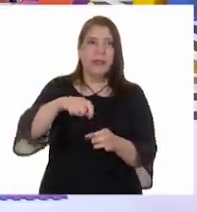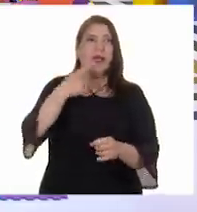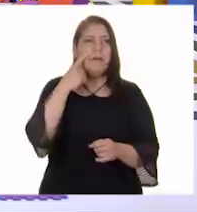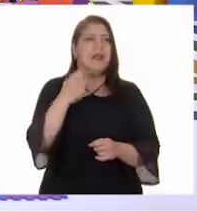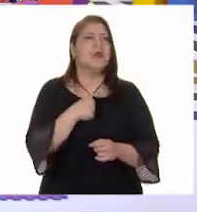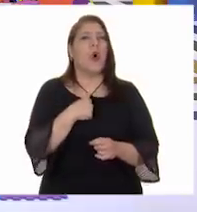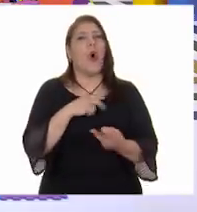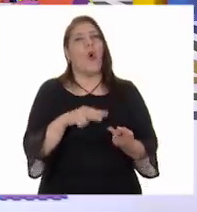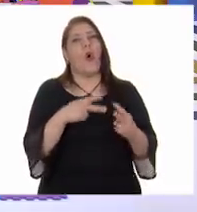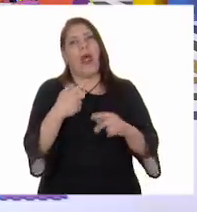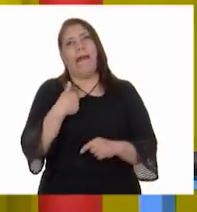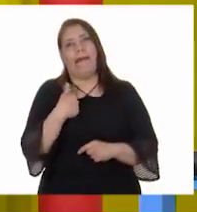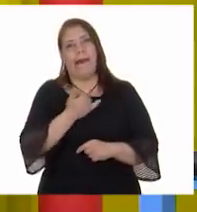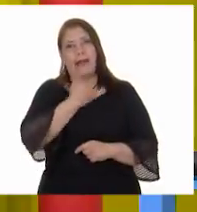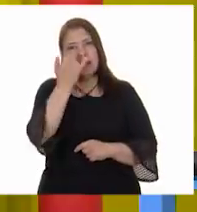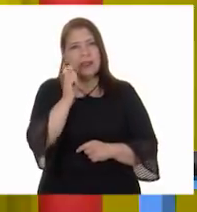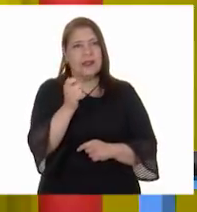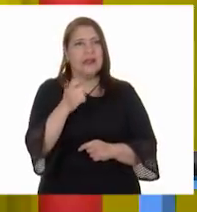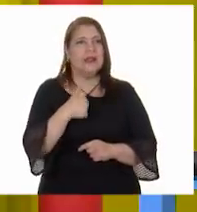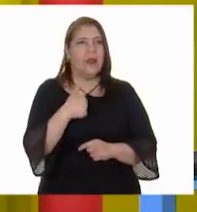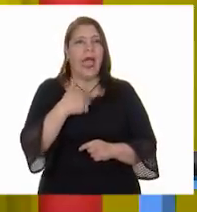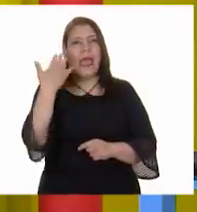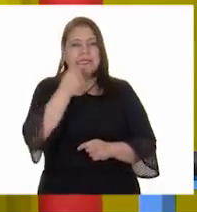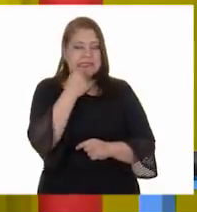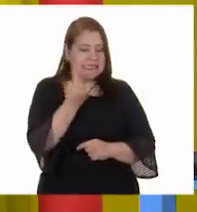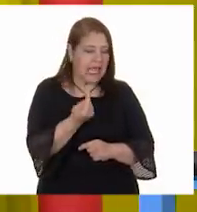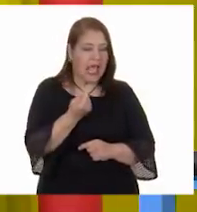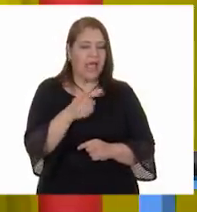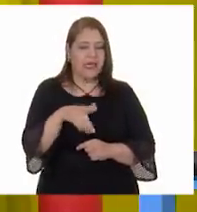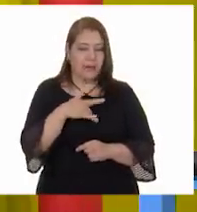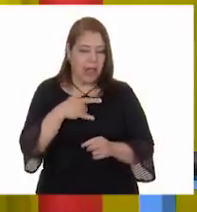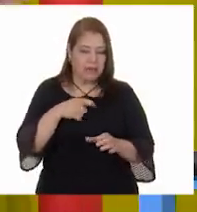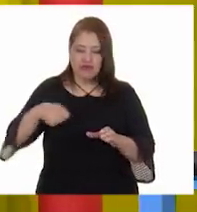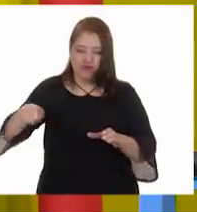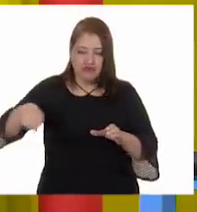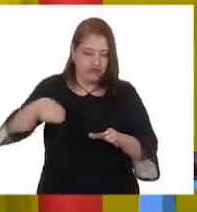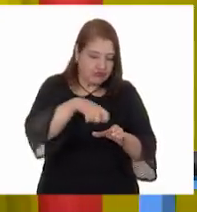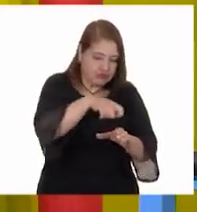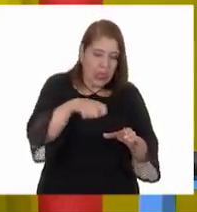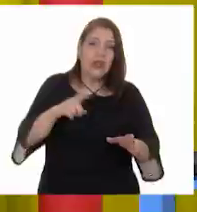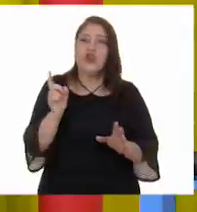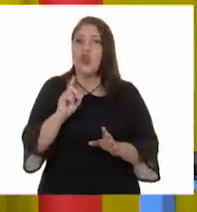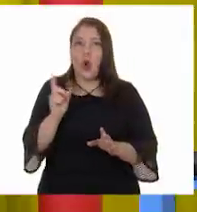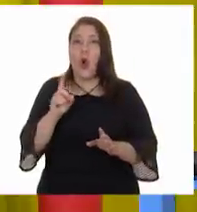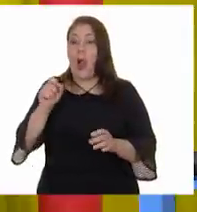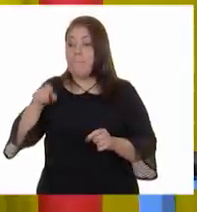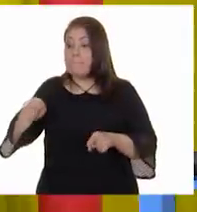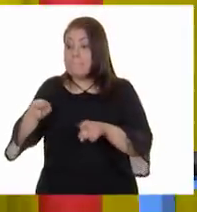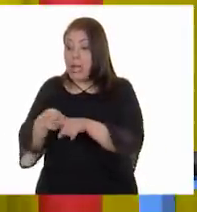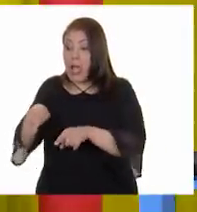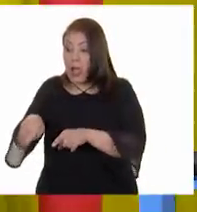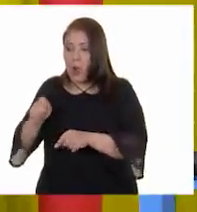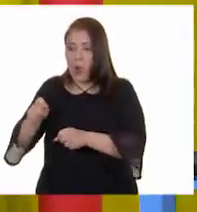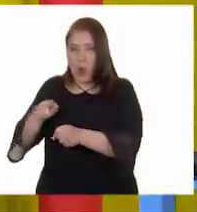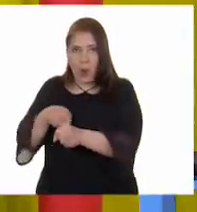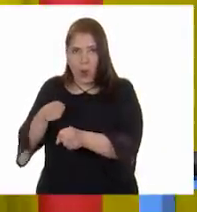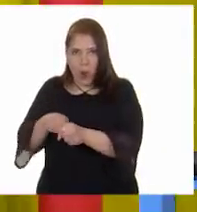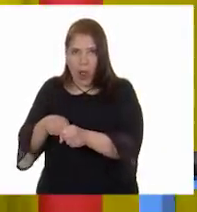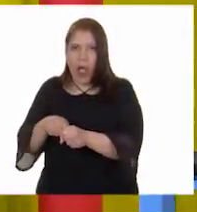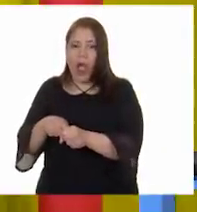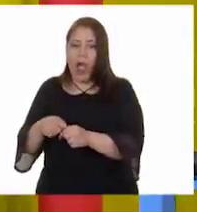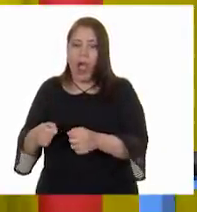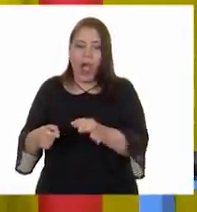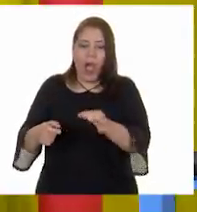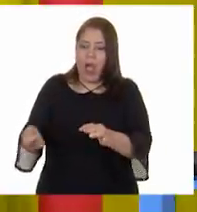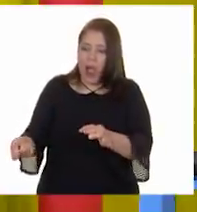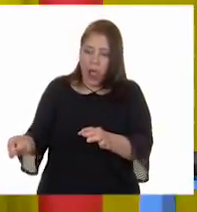revés. Directamente del pincel, cuando era niño, agarraba y ahí mismo pintaba. Entonces, justo. Tú estás llevando el color a esa porción de